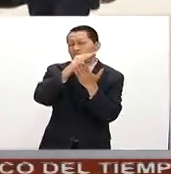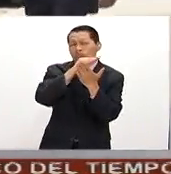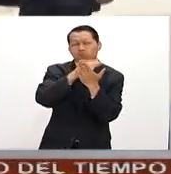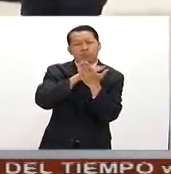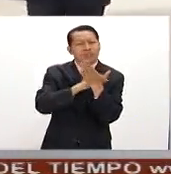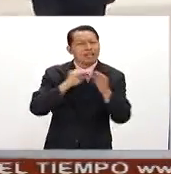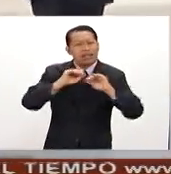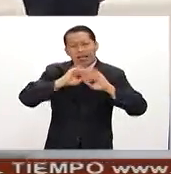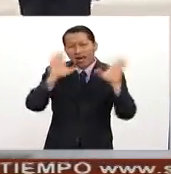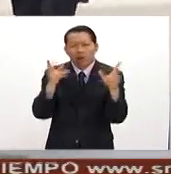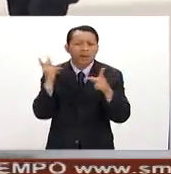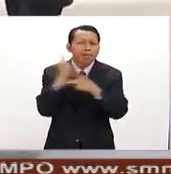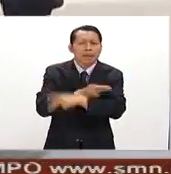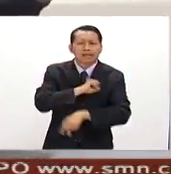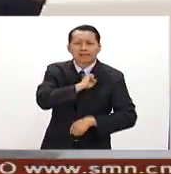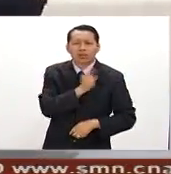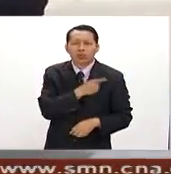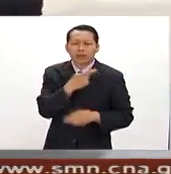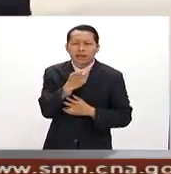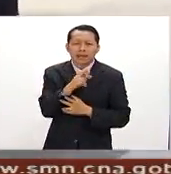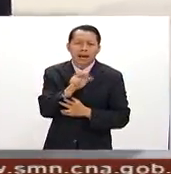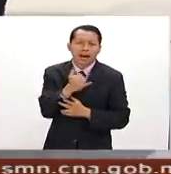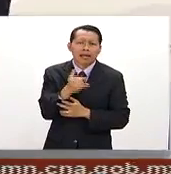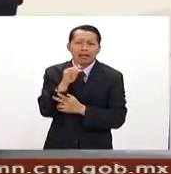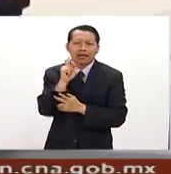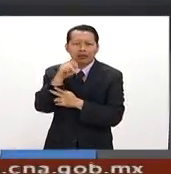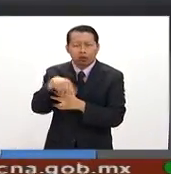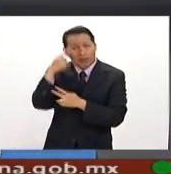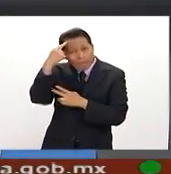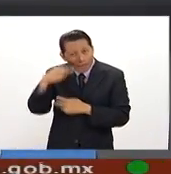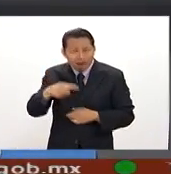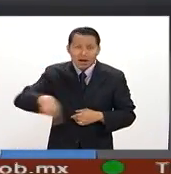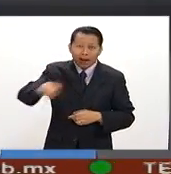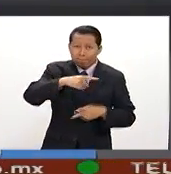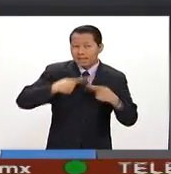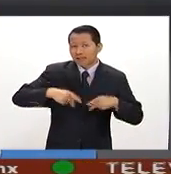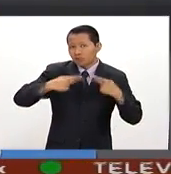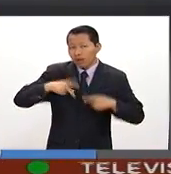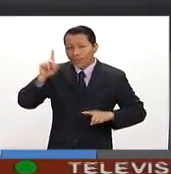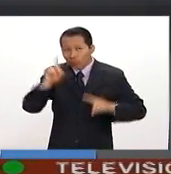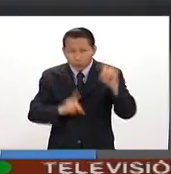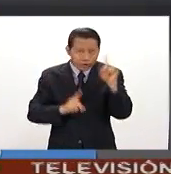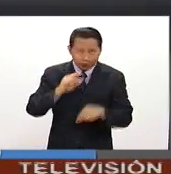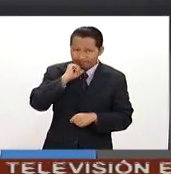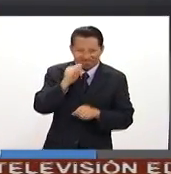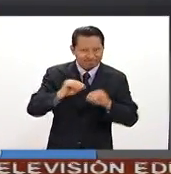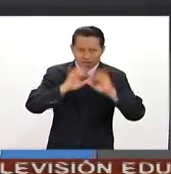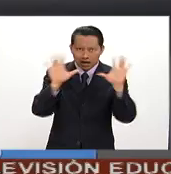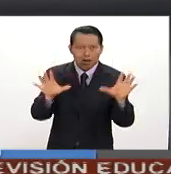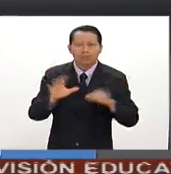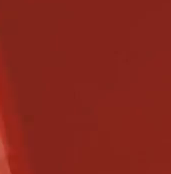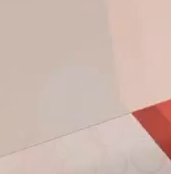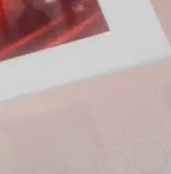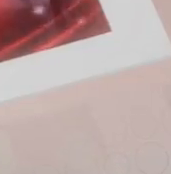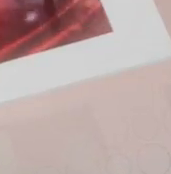qué es lo que está ocurriendo con la salud de Hillary Clinton para evitar todo tipo de especulaciones.